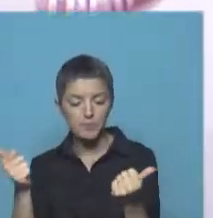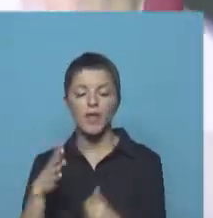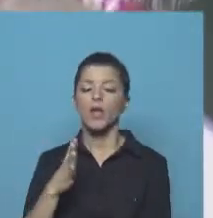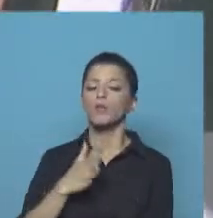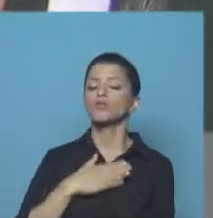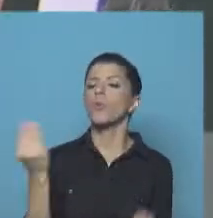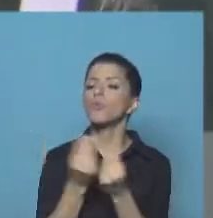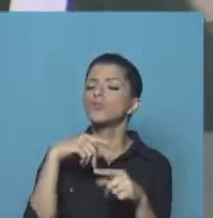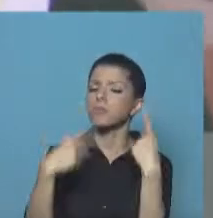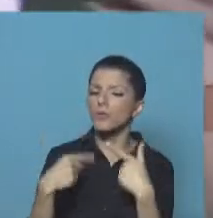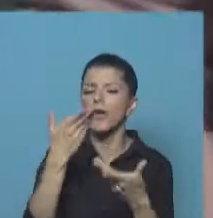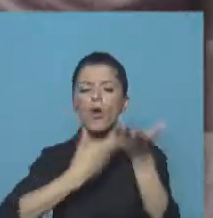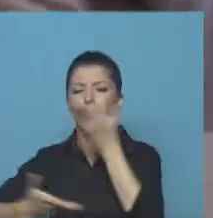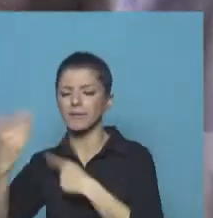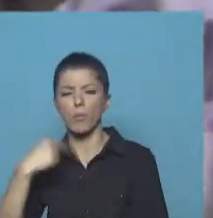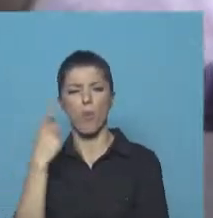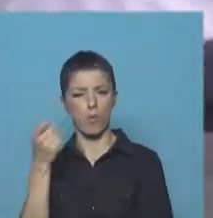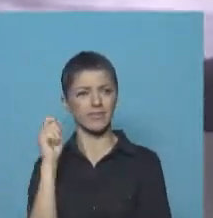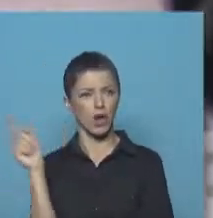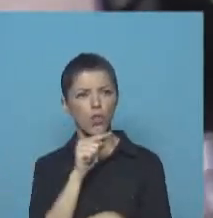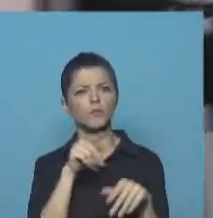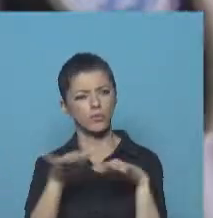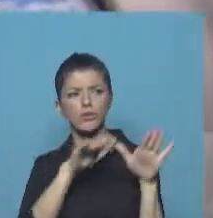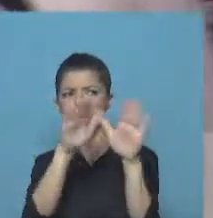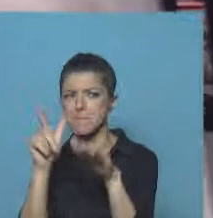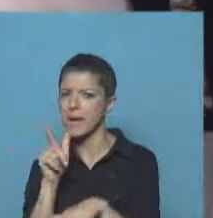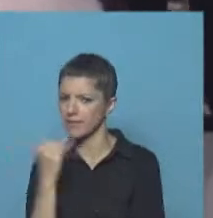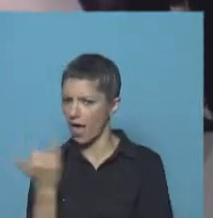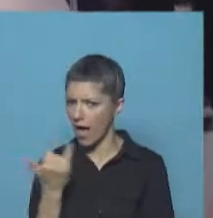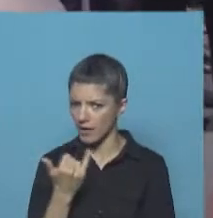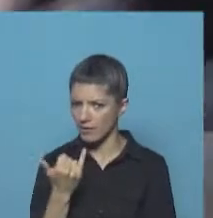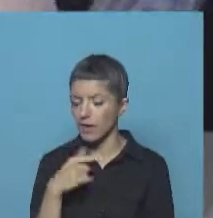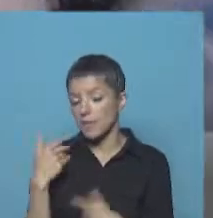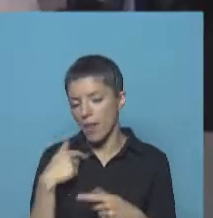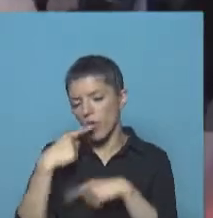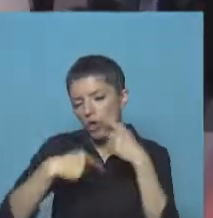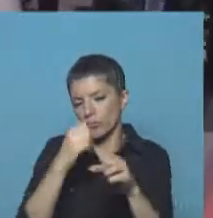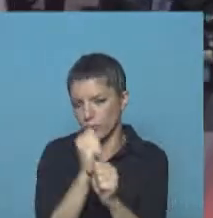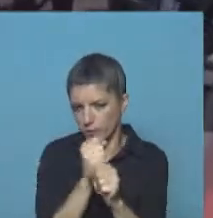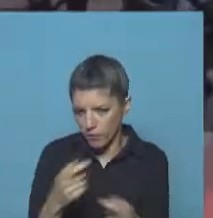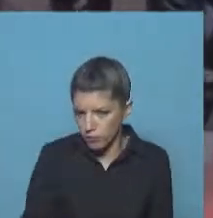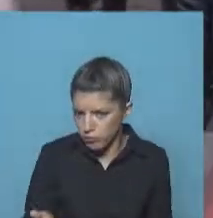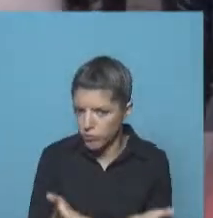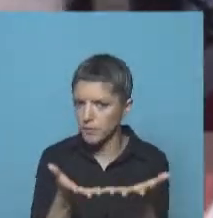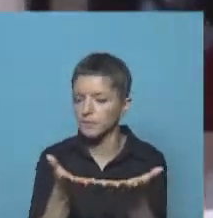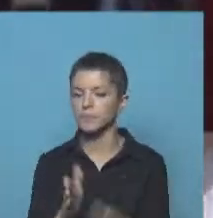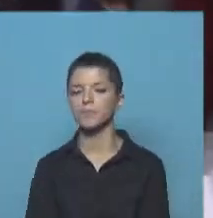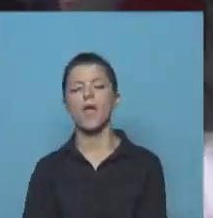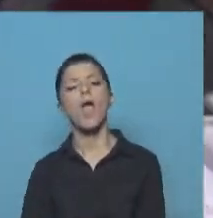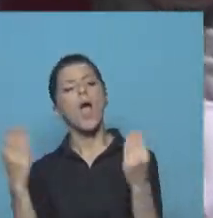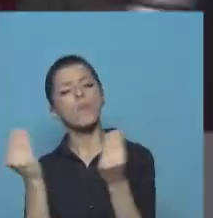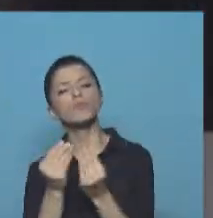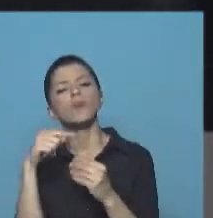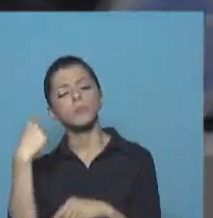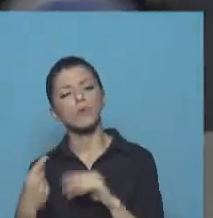que se repiten y que bueno 11 esfuerzos este podemos darle más para adelante hay una serie de exigencias que están planteándose